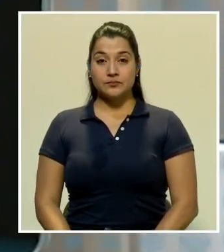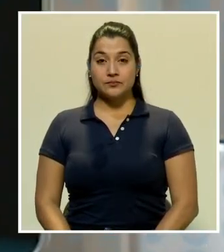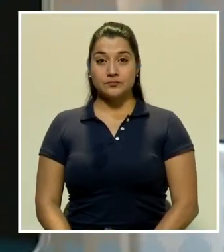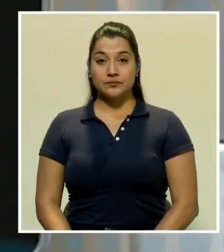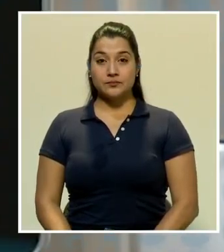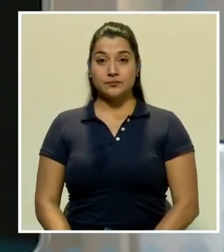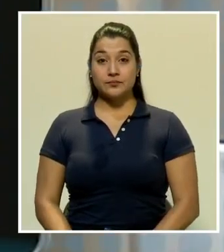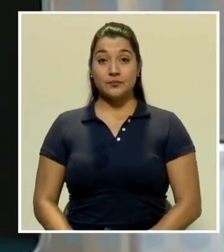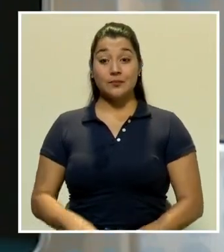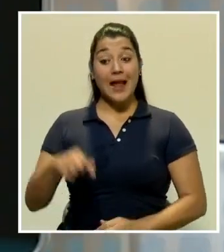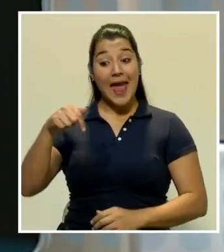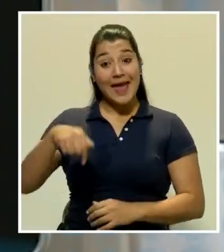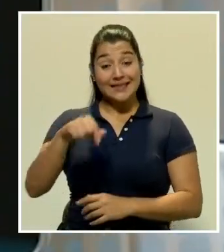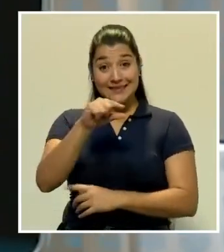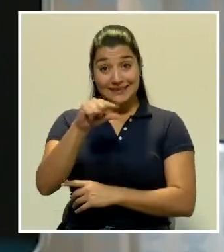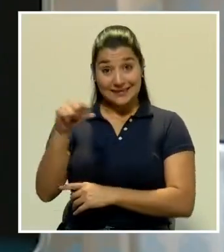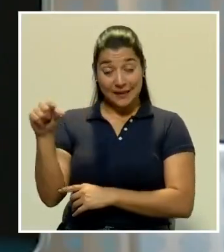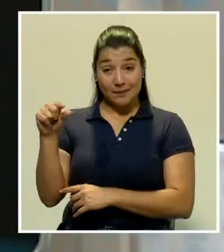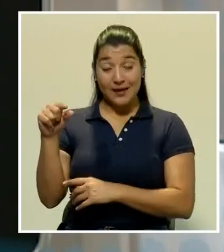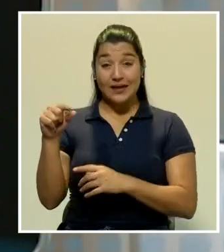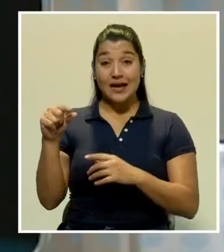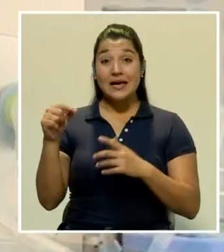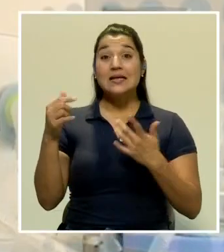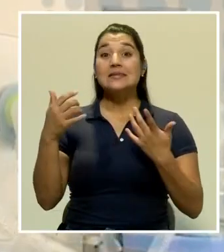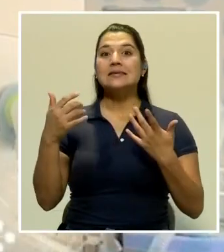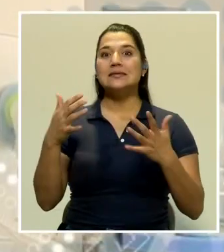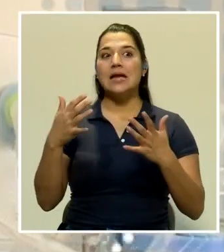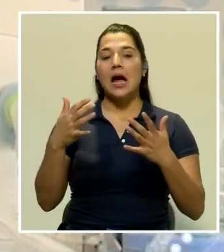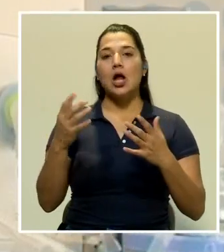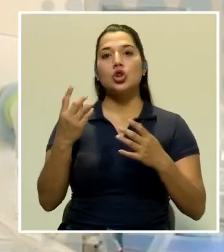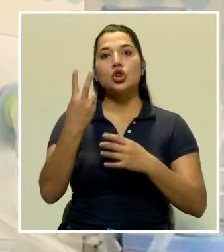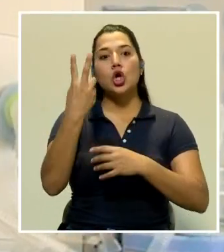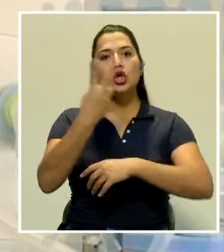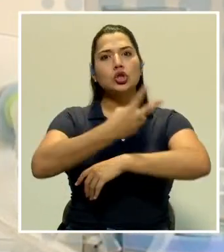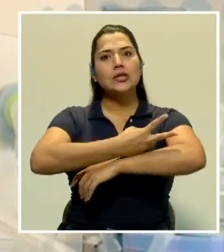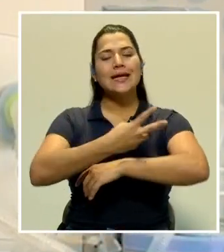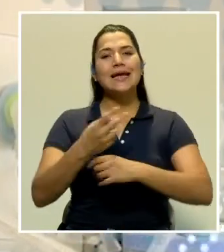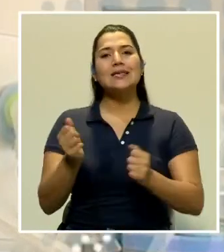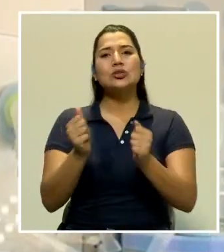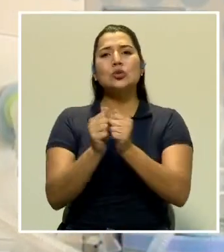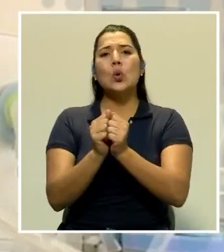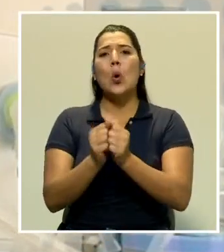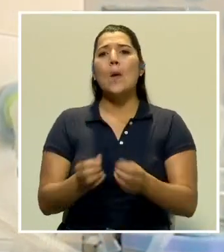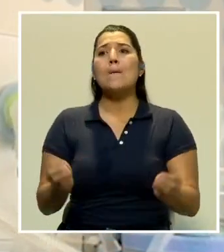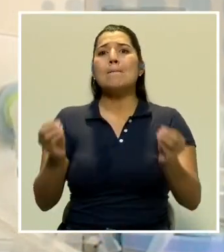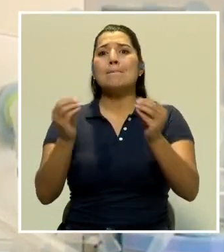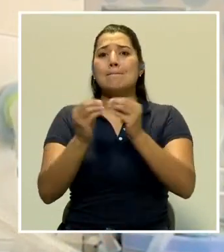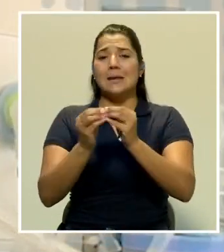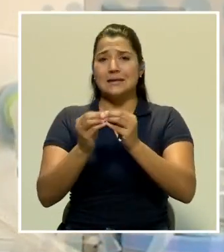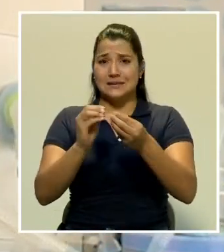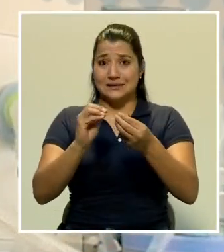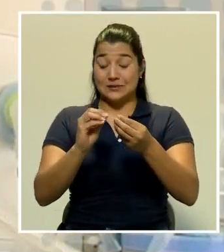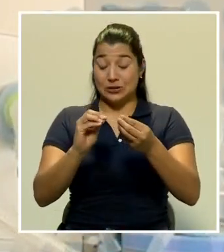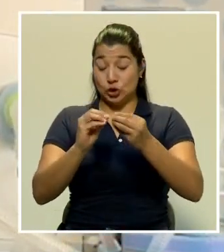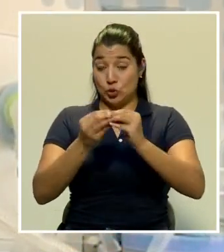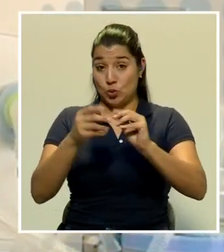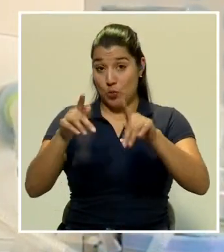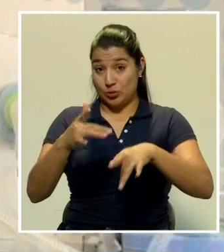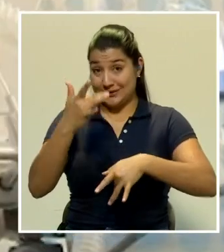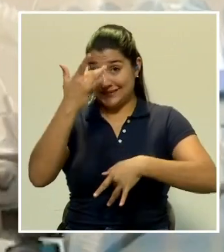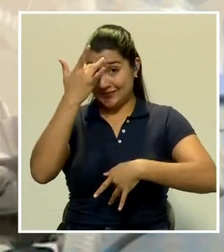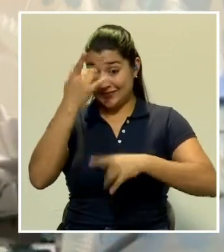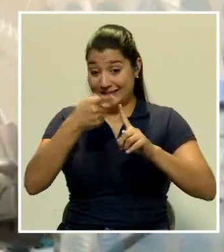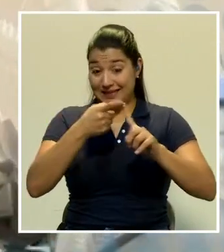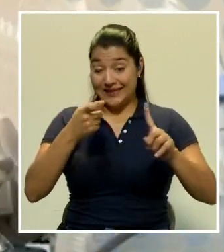En lo que llevamos de esta semana se han presentado los dos picos más altos en cuanto a nuevos casos desde el 9 de abril. Hoy se registran